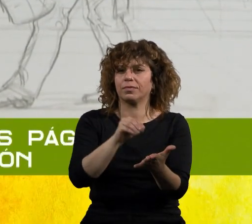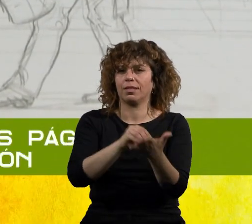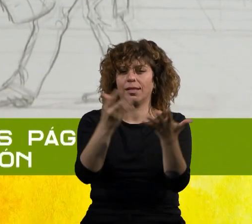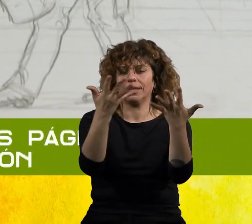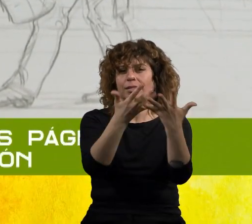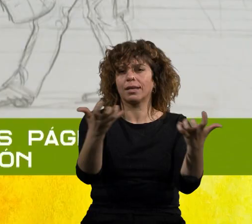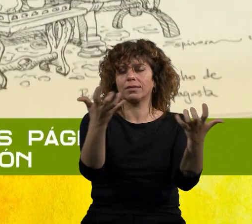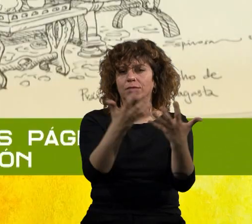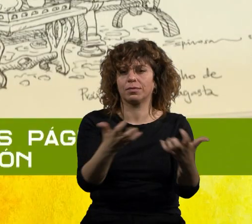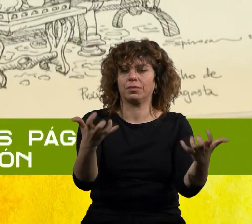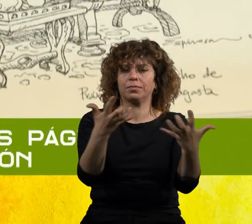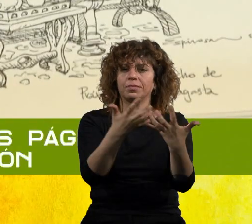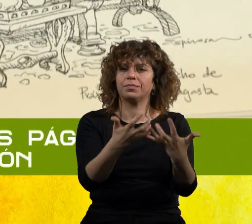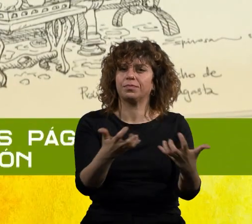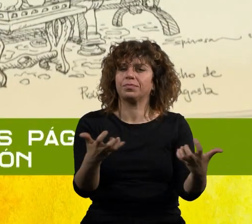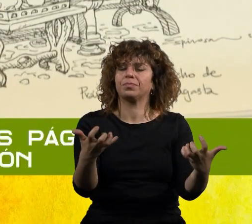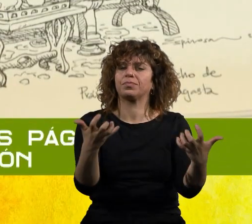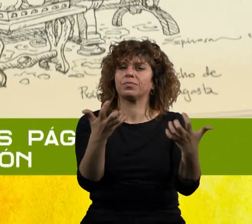textos de